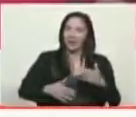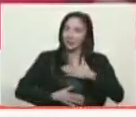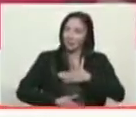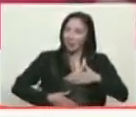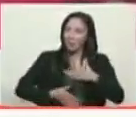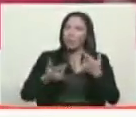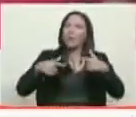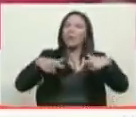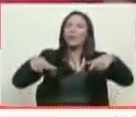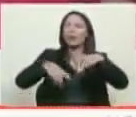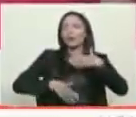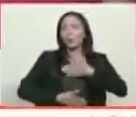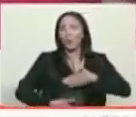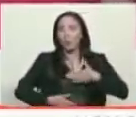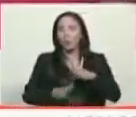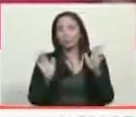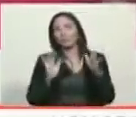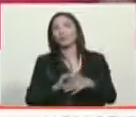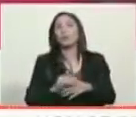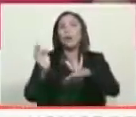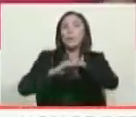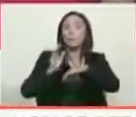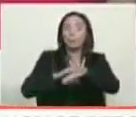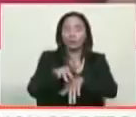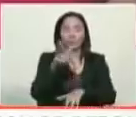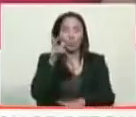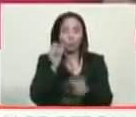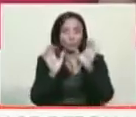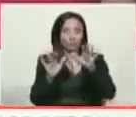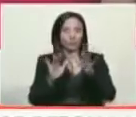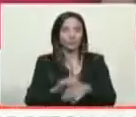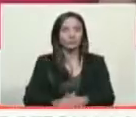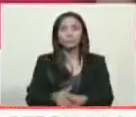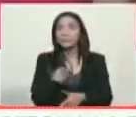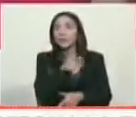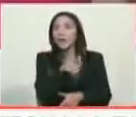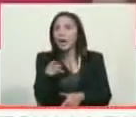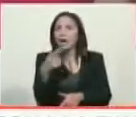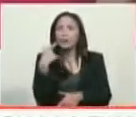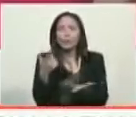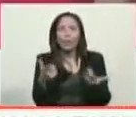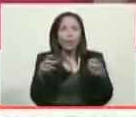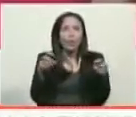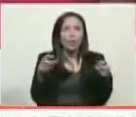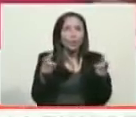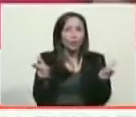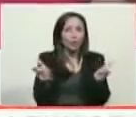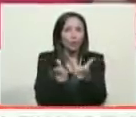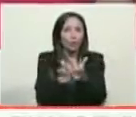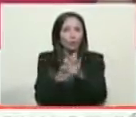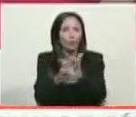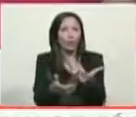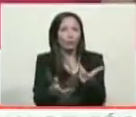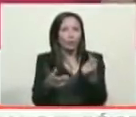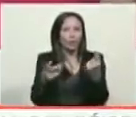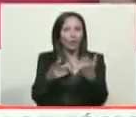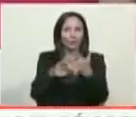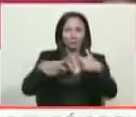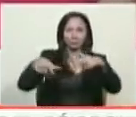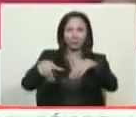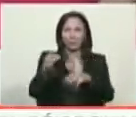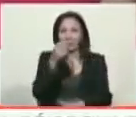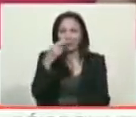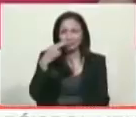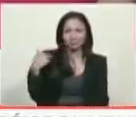neutral. Porque él quería, escuchen, él quería que yo me fuera a reunir en los naranjos. ¿Qué tengo yo que buscar